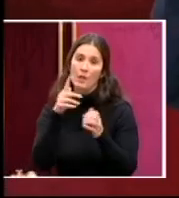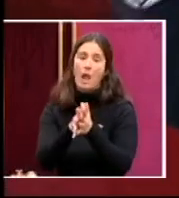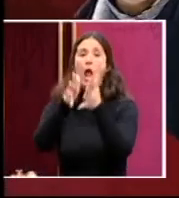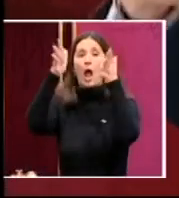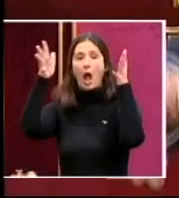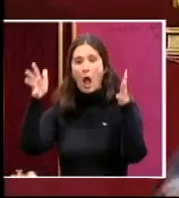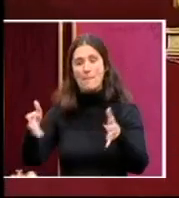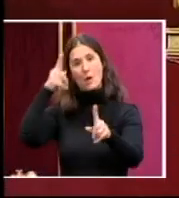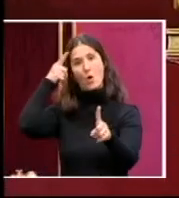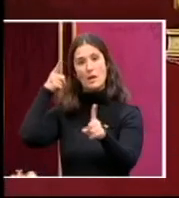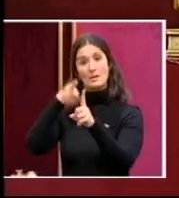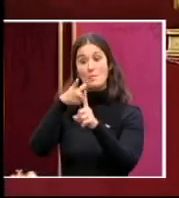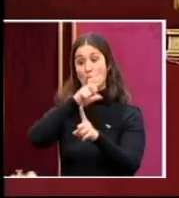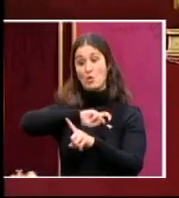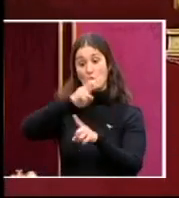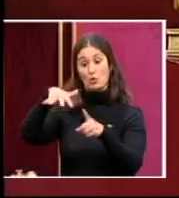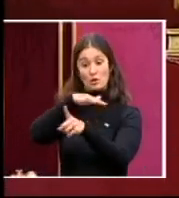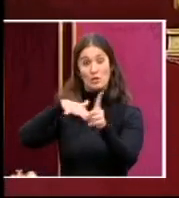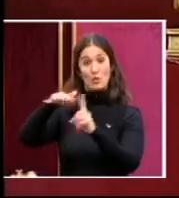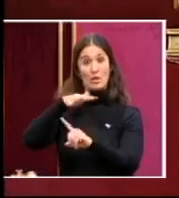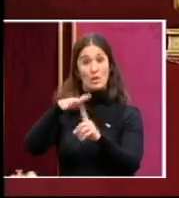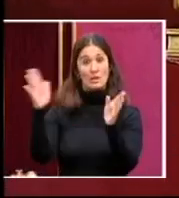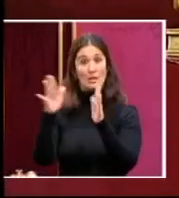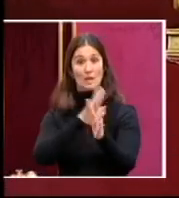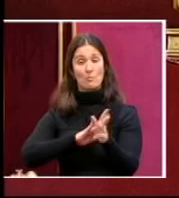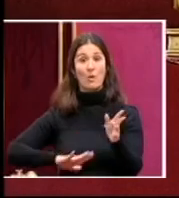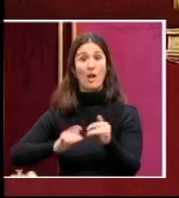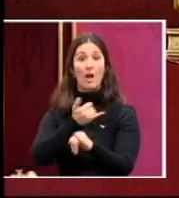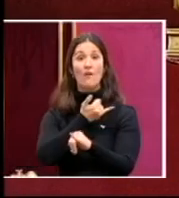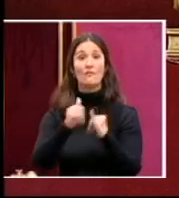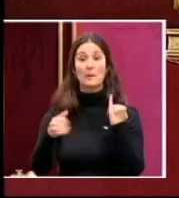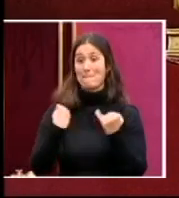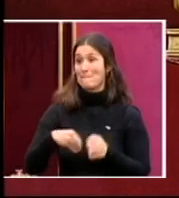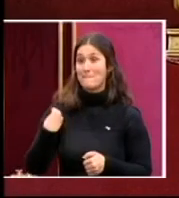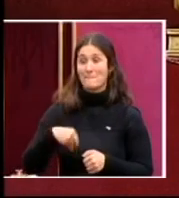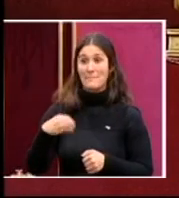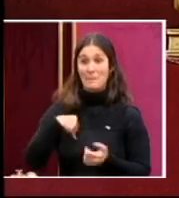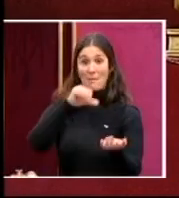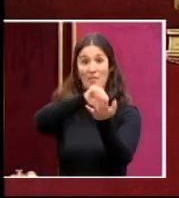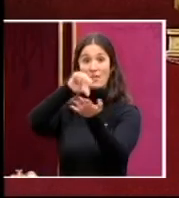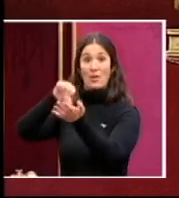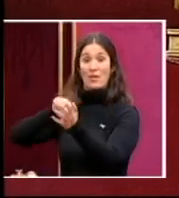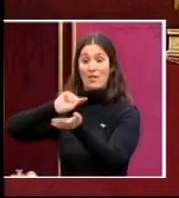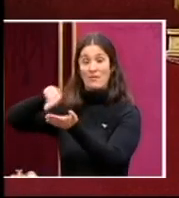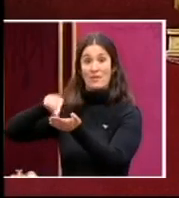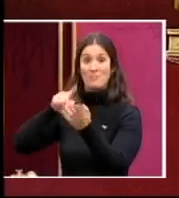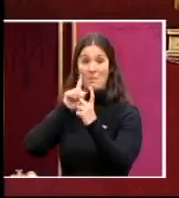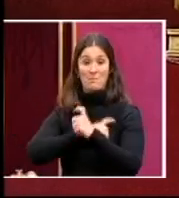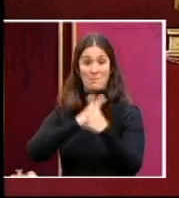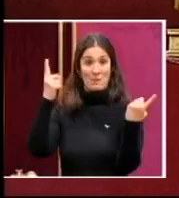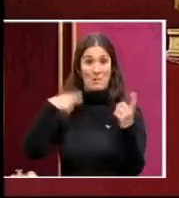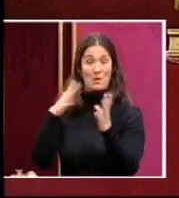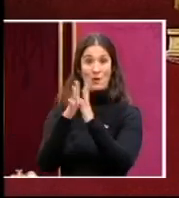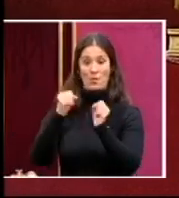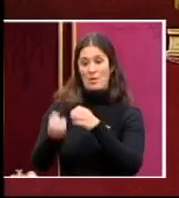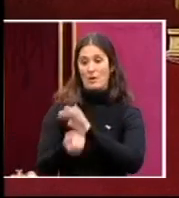objetivo y en otro marco temporal que al final son las mismas ciudades firmantes del primer acuerdo quienes hacen uno